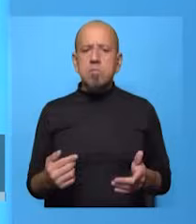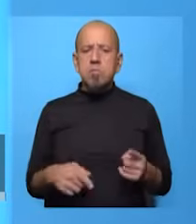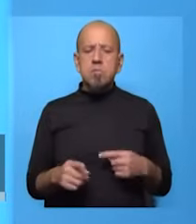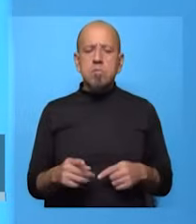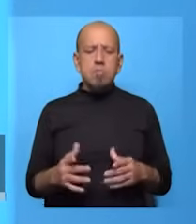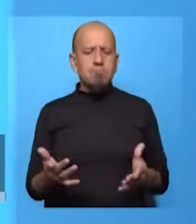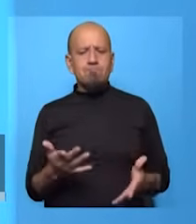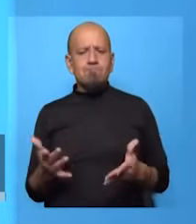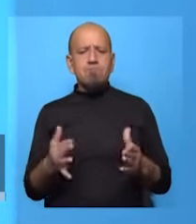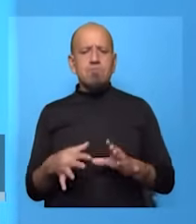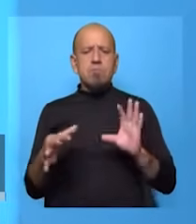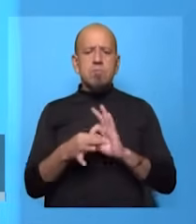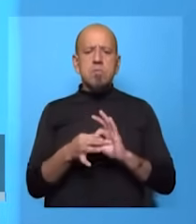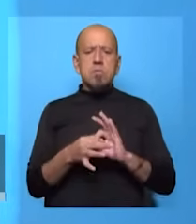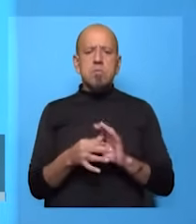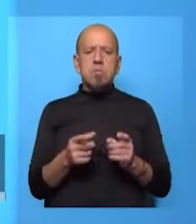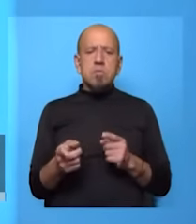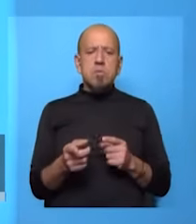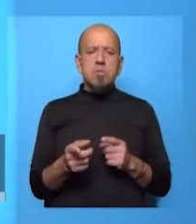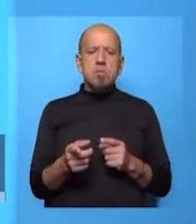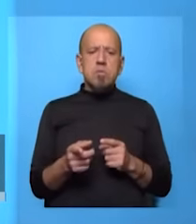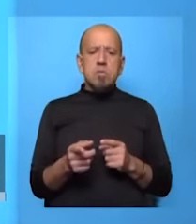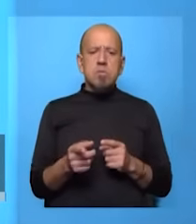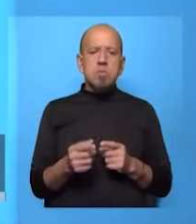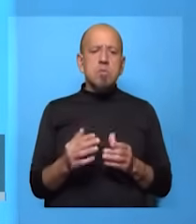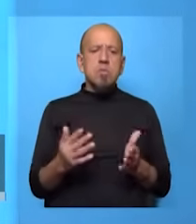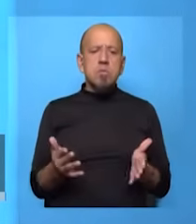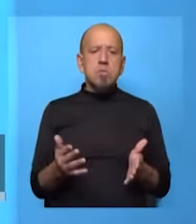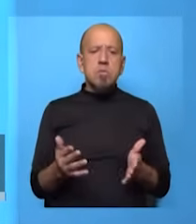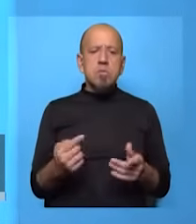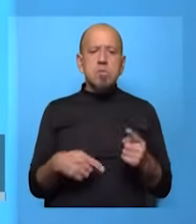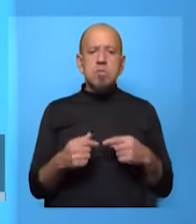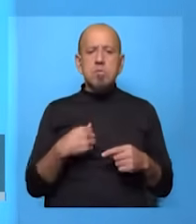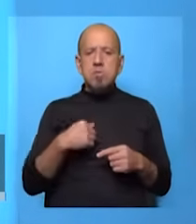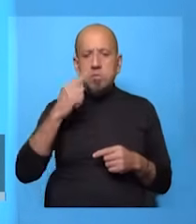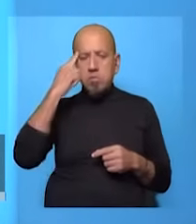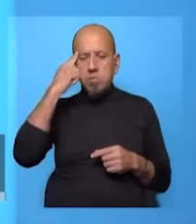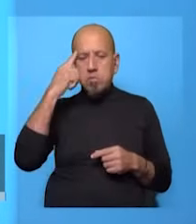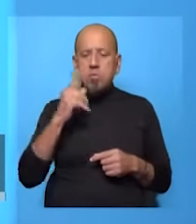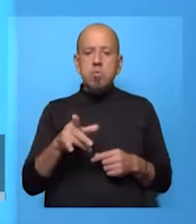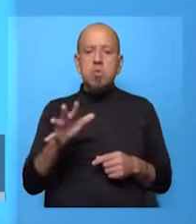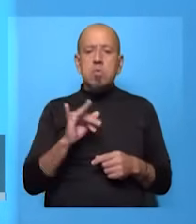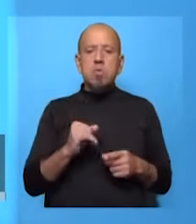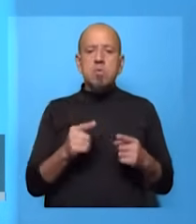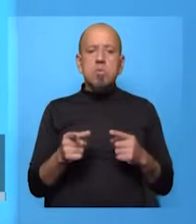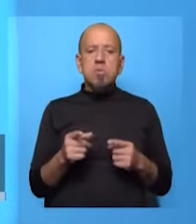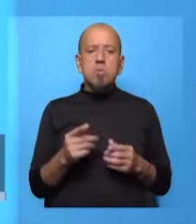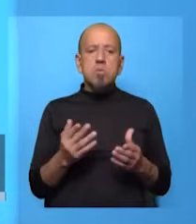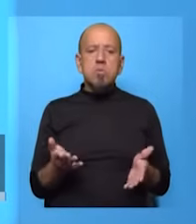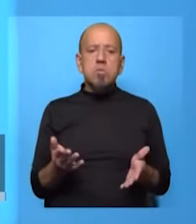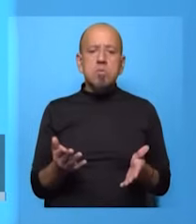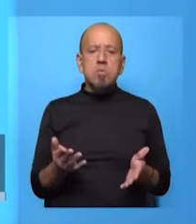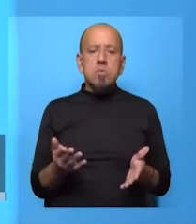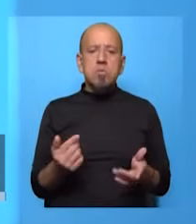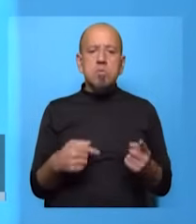coherencia yio decí algo que es clarísimo sabes lo que pasa que yo pienso todos los días entonces la